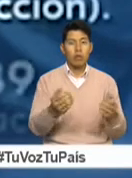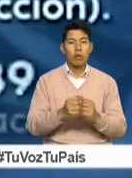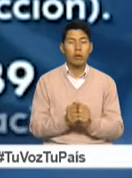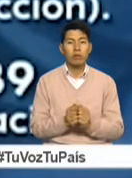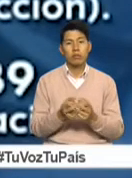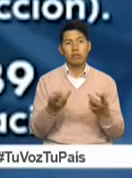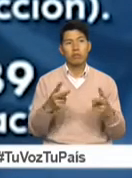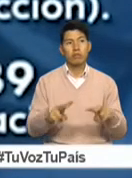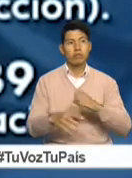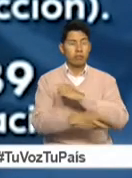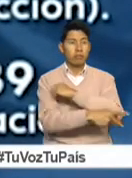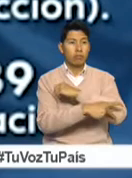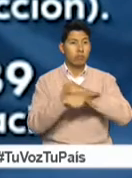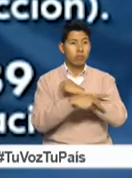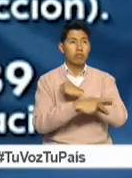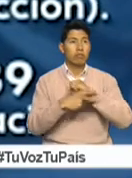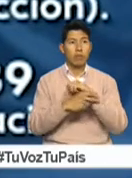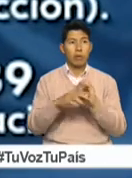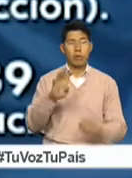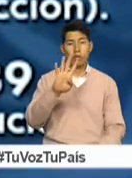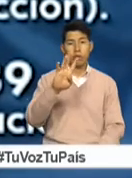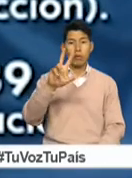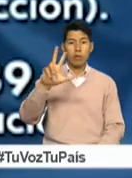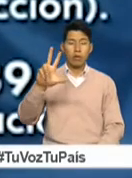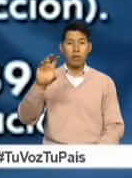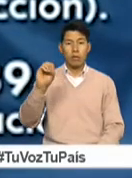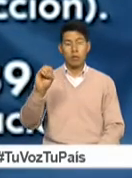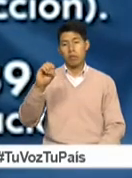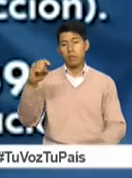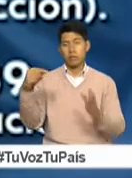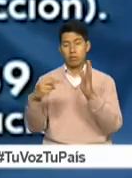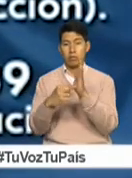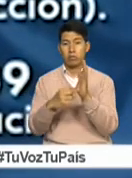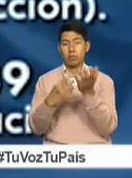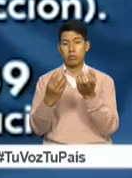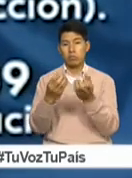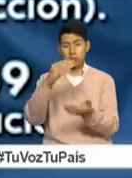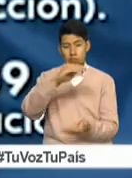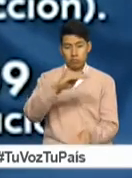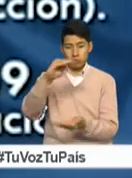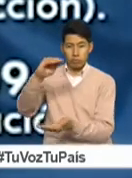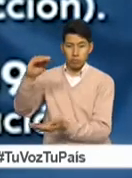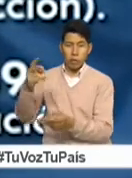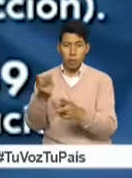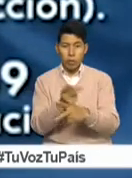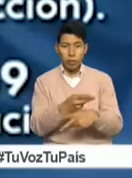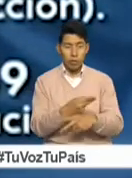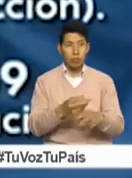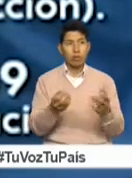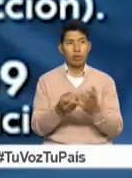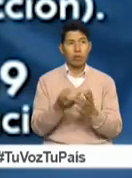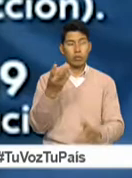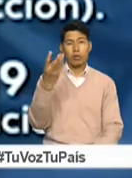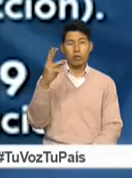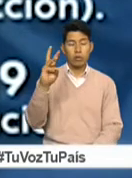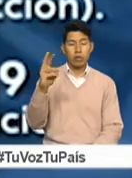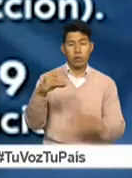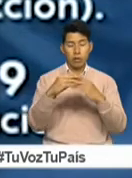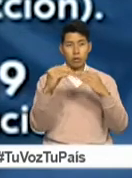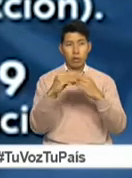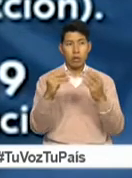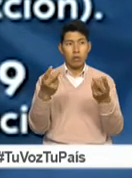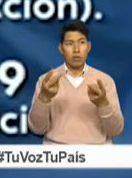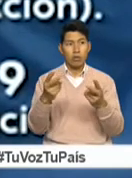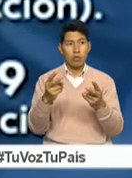petroamazonas ep es de 430 mil barriles diarios con un costo de producción de 16 dólares con 96 centavos por barril